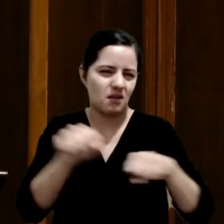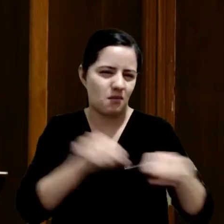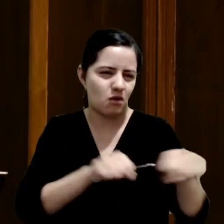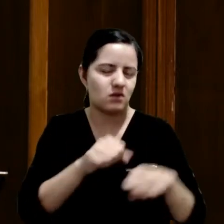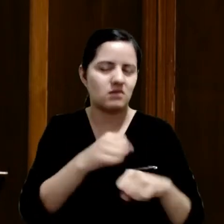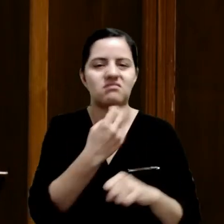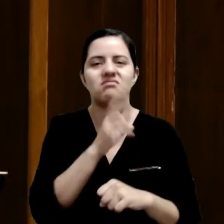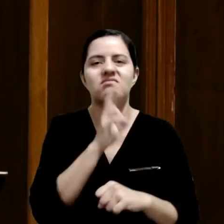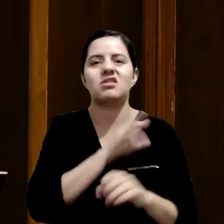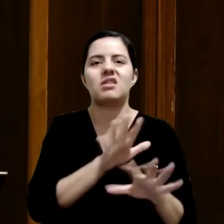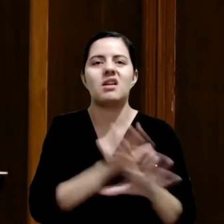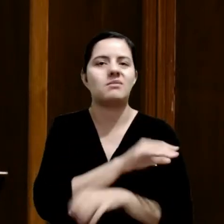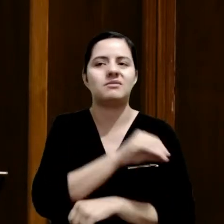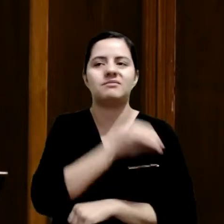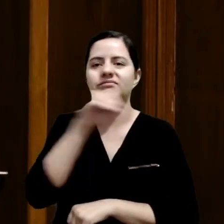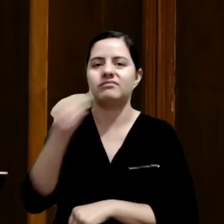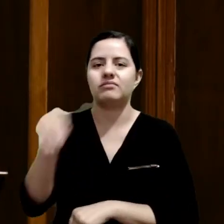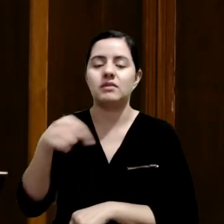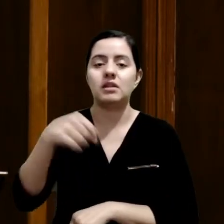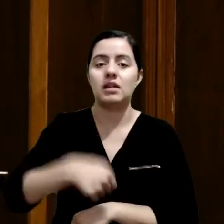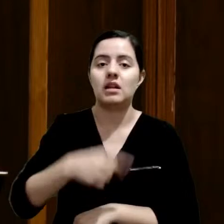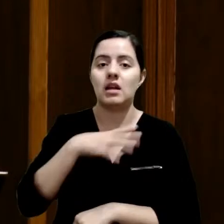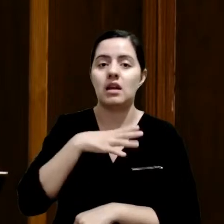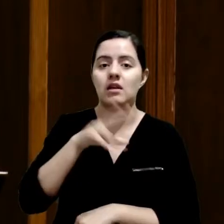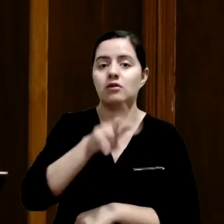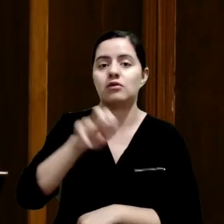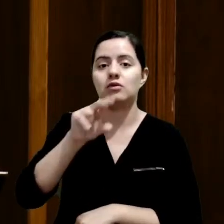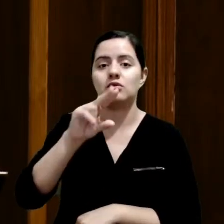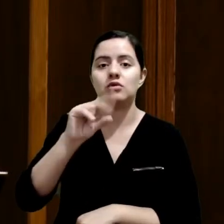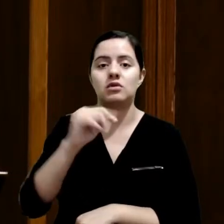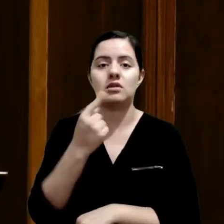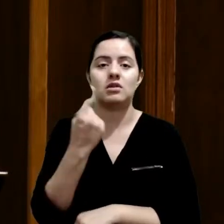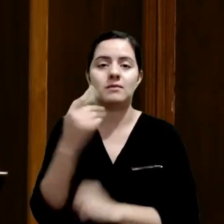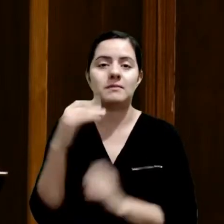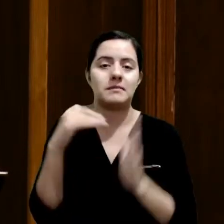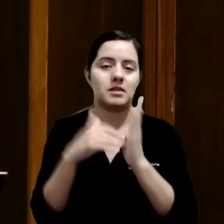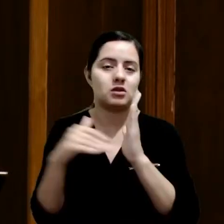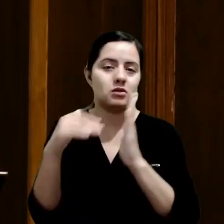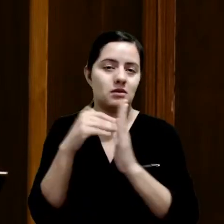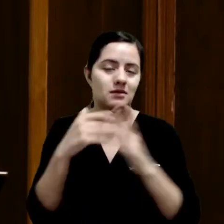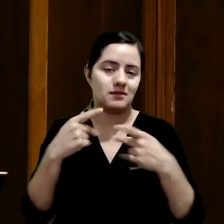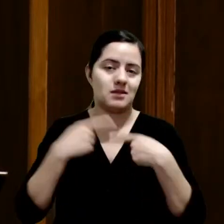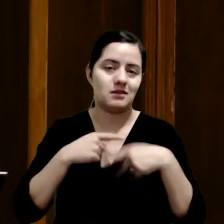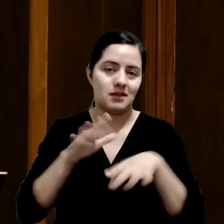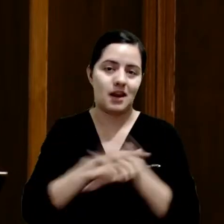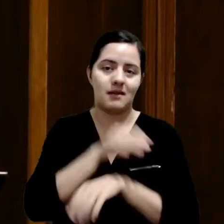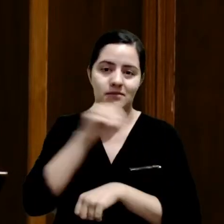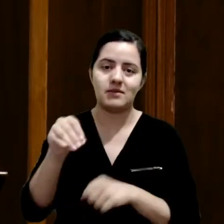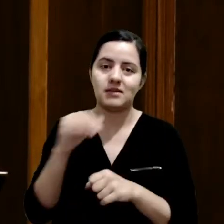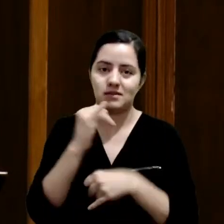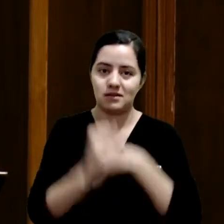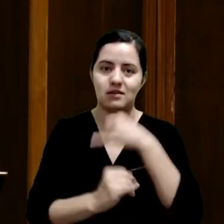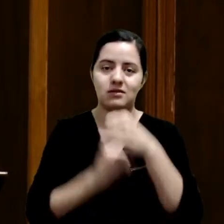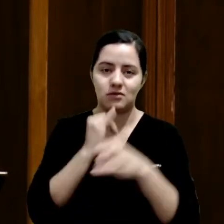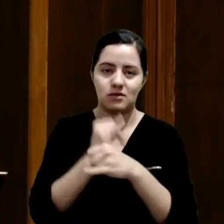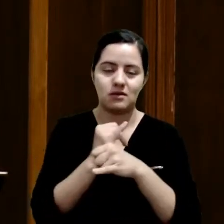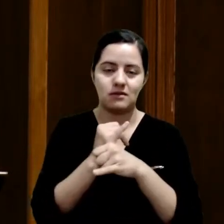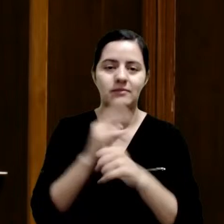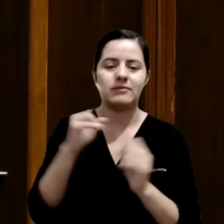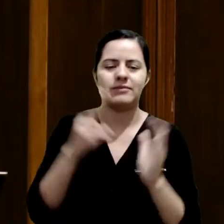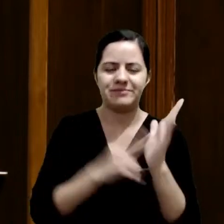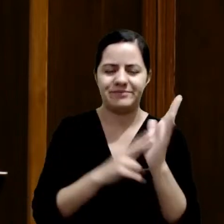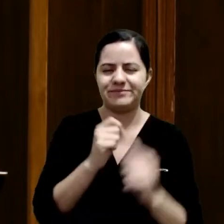con 281 millones de migrantes internacionales. A finales del 2022, la cantidad